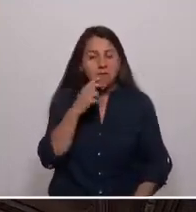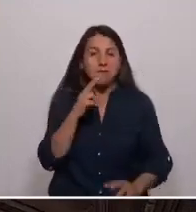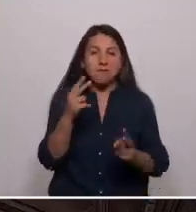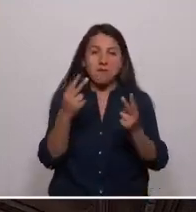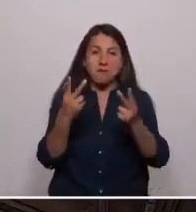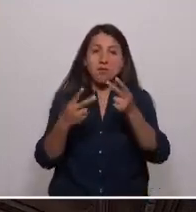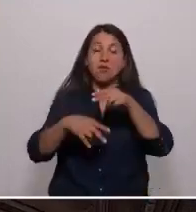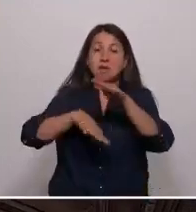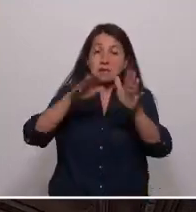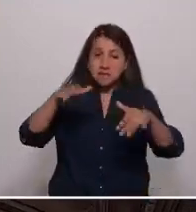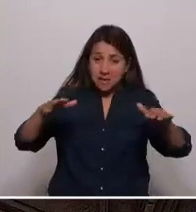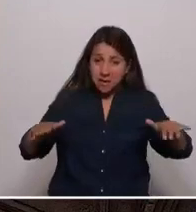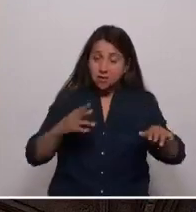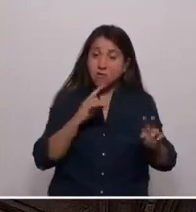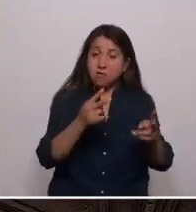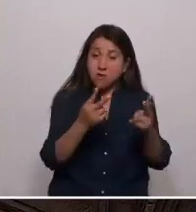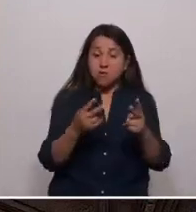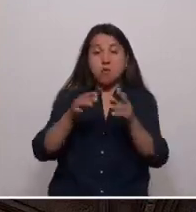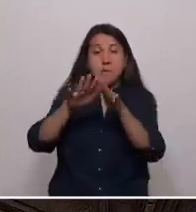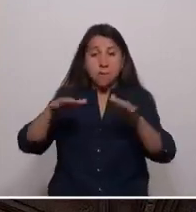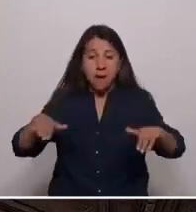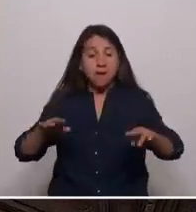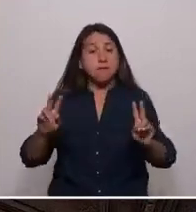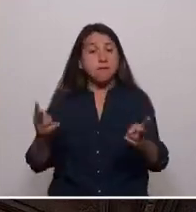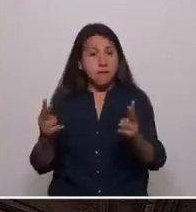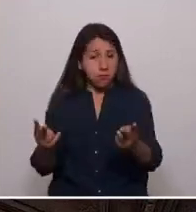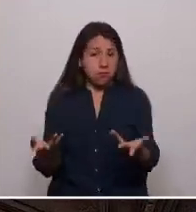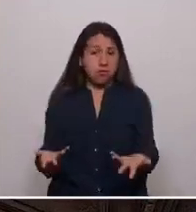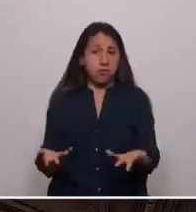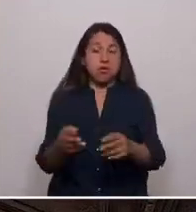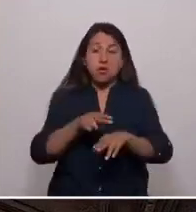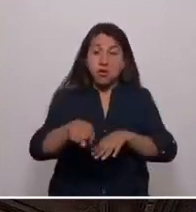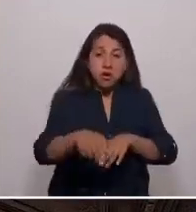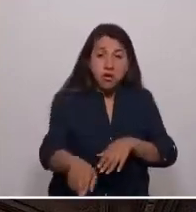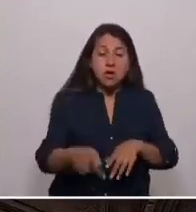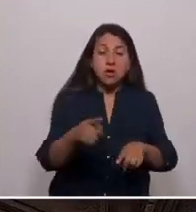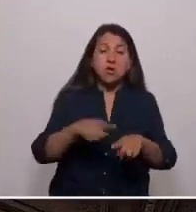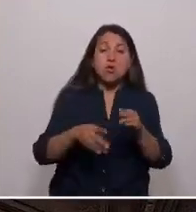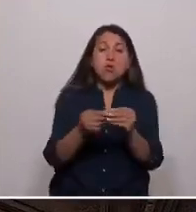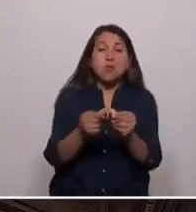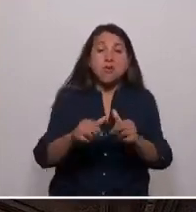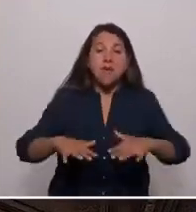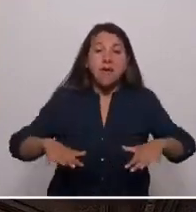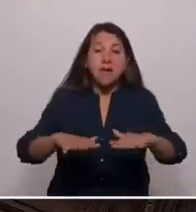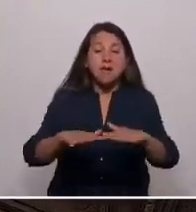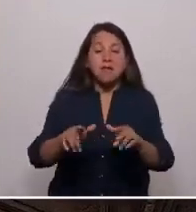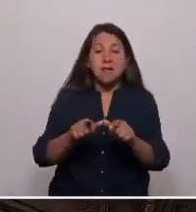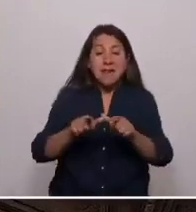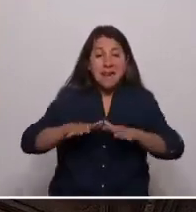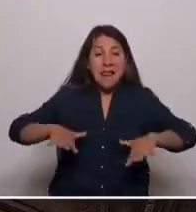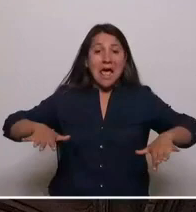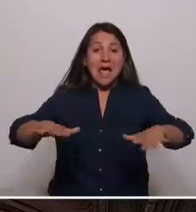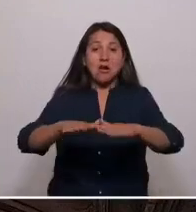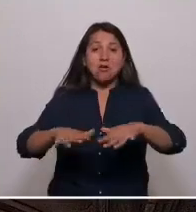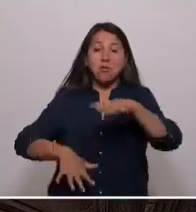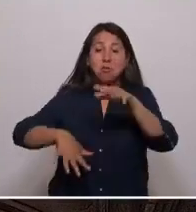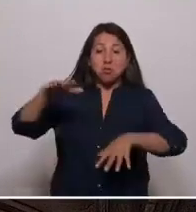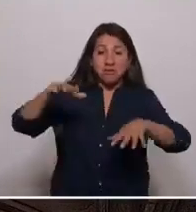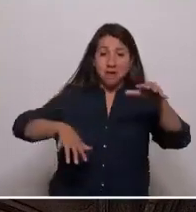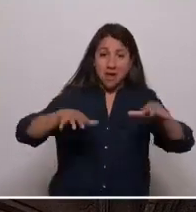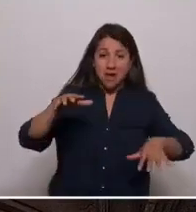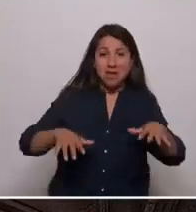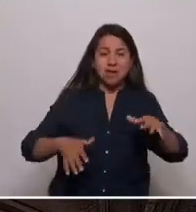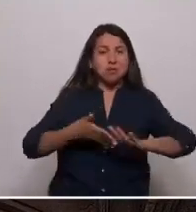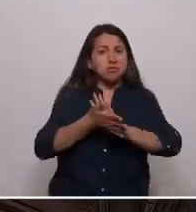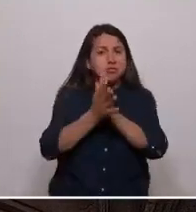cuerpos vivos, los mares, los humedales, los ríos, los lagos, las montañas, las llanuras y